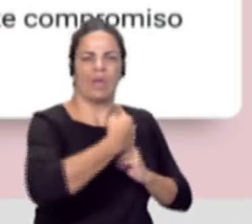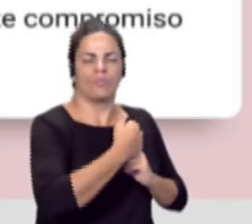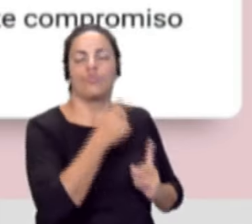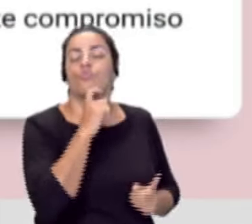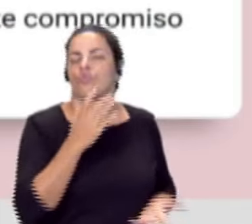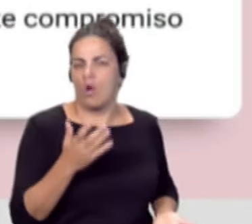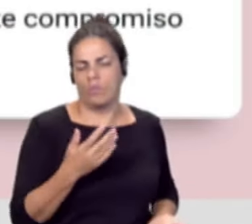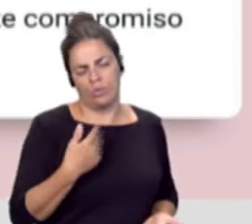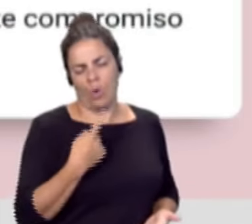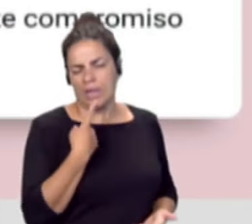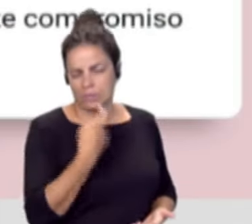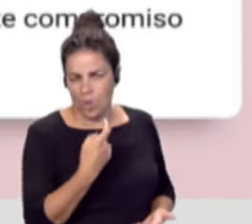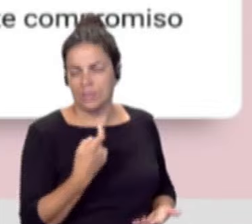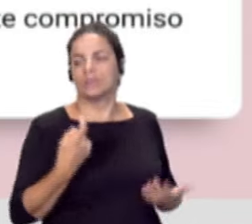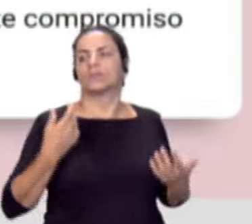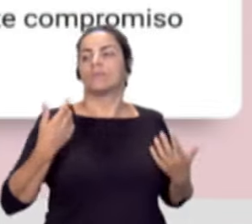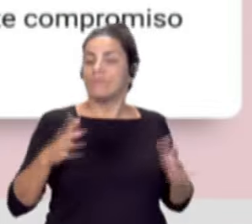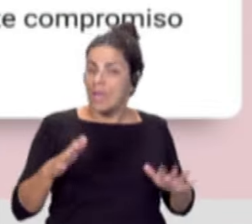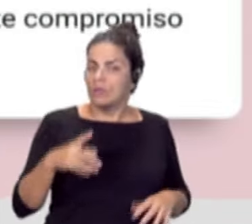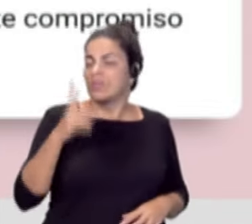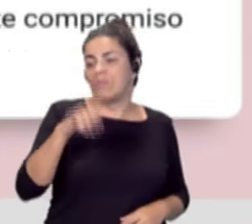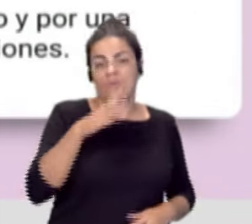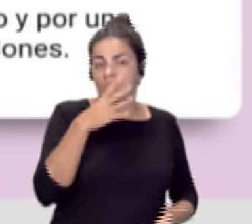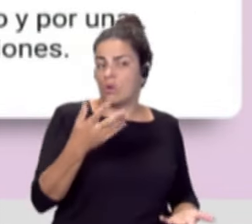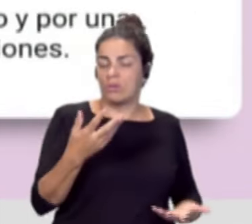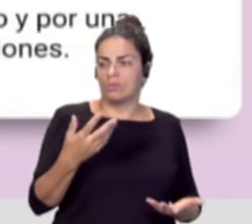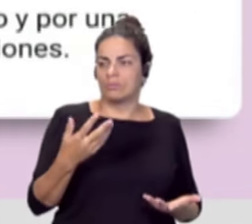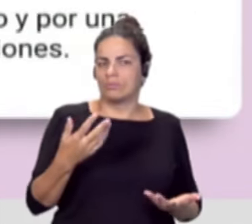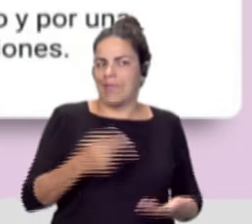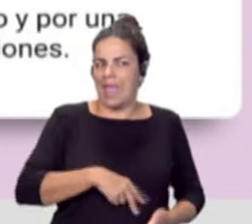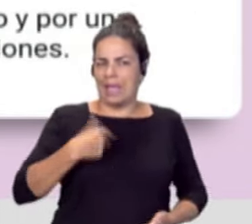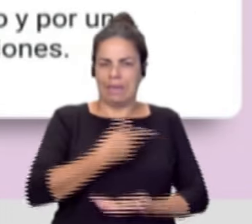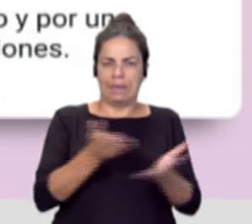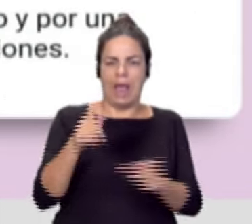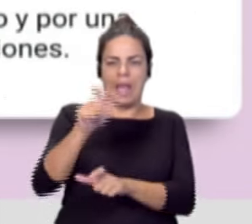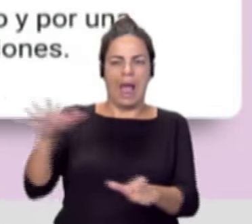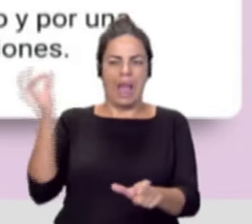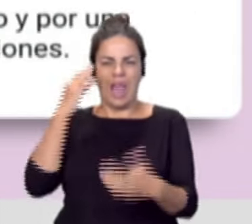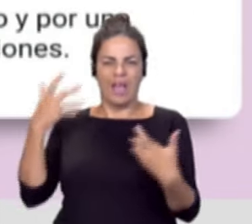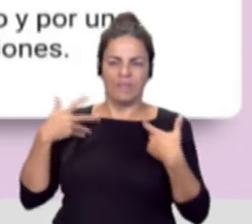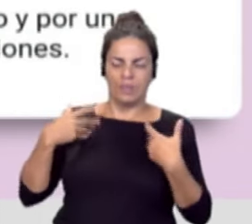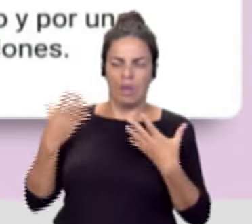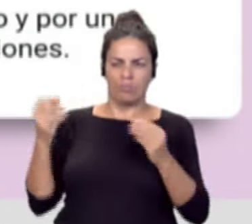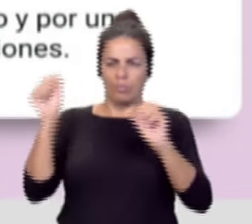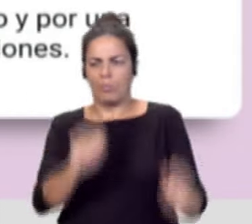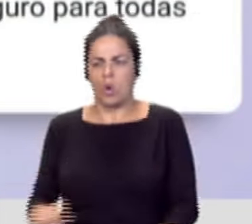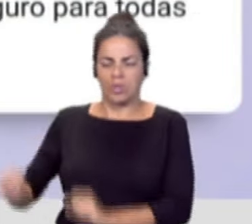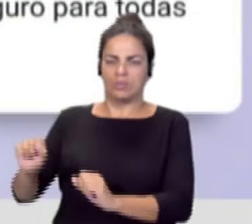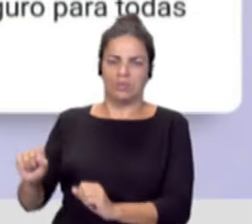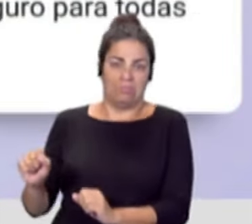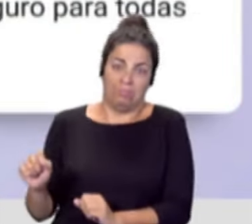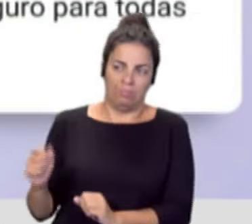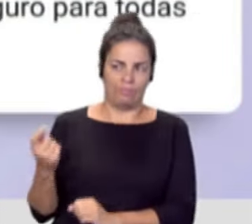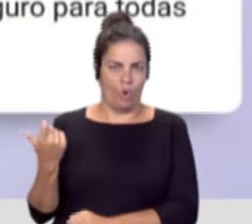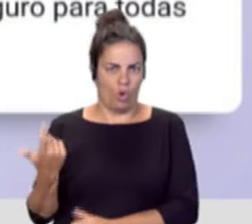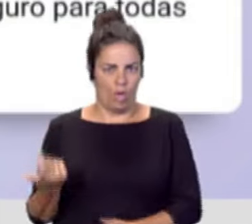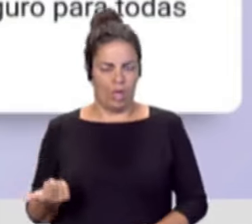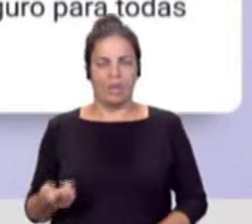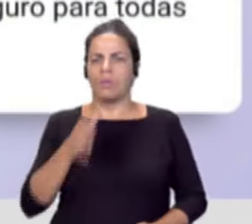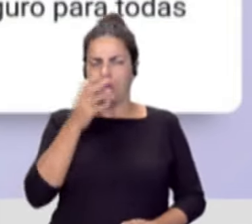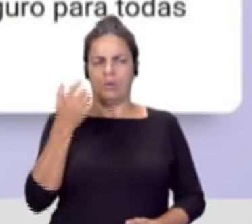en general no hay una protección demasiado a las víctimas, ¿no? Porque al final lo que estaba comentando es que, por ejemplo, hay casos que son